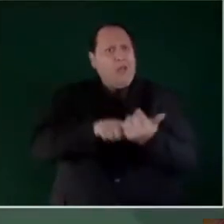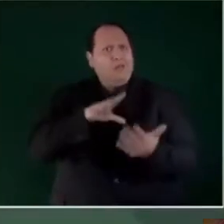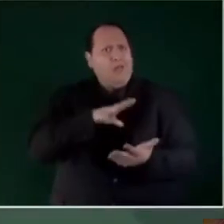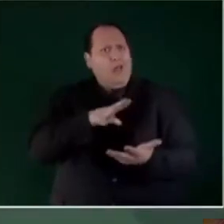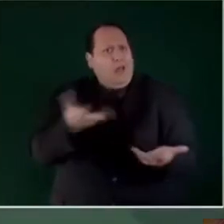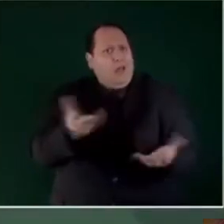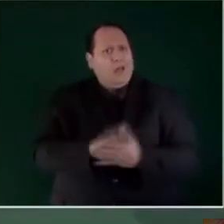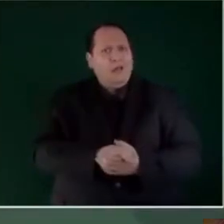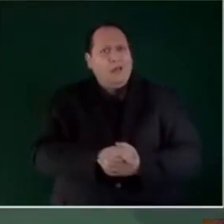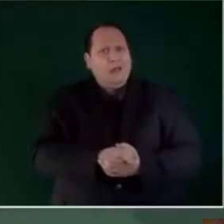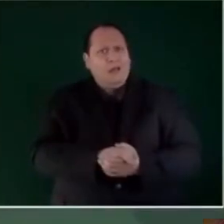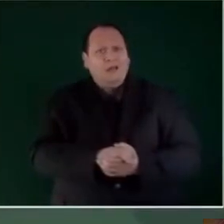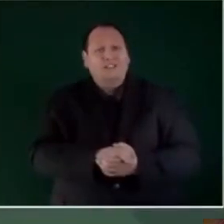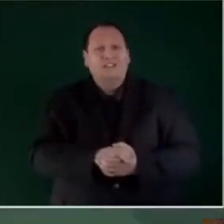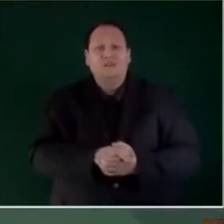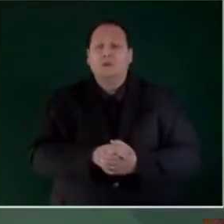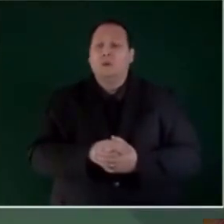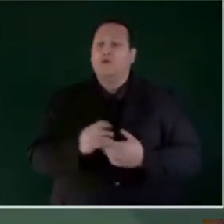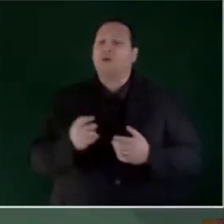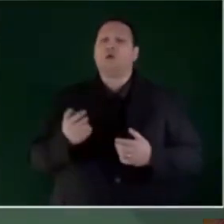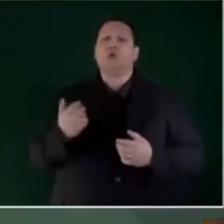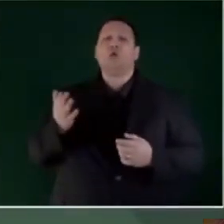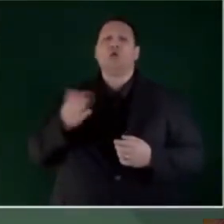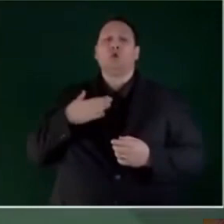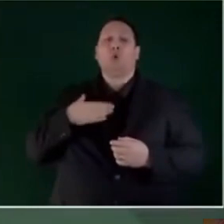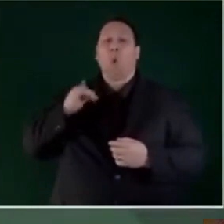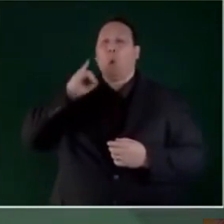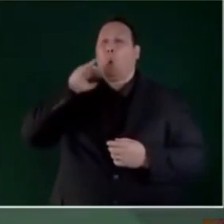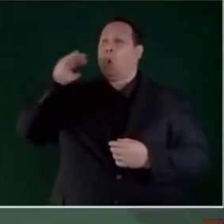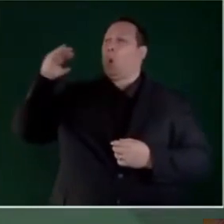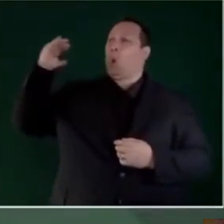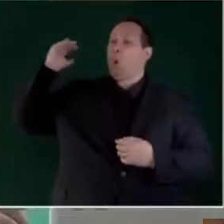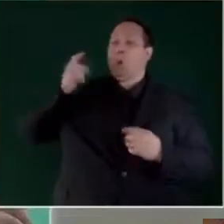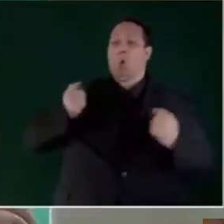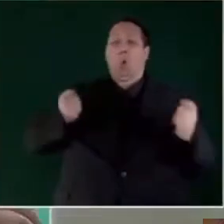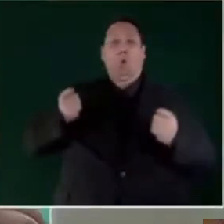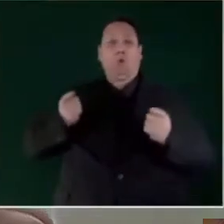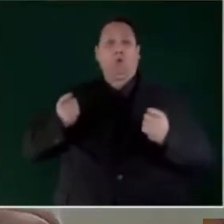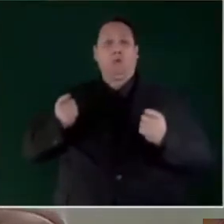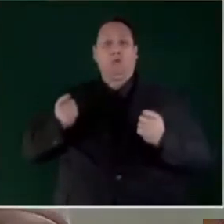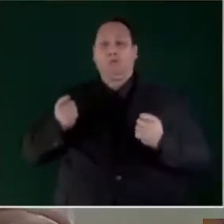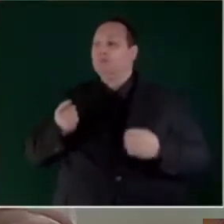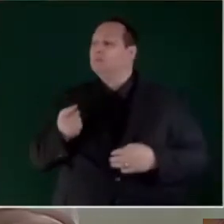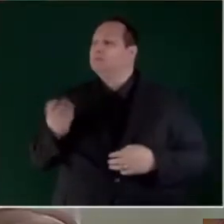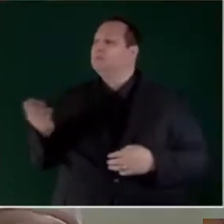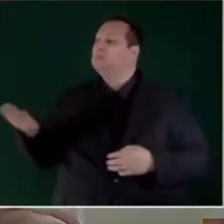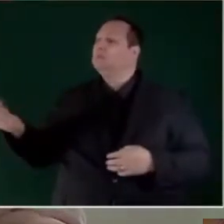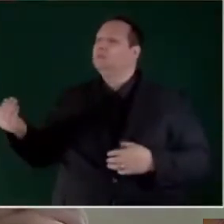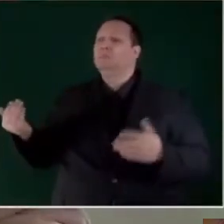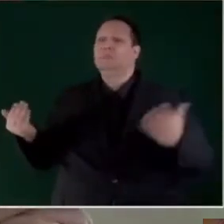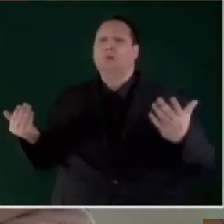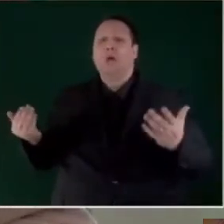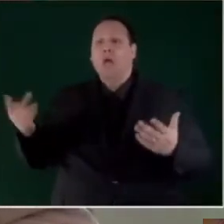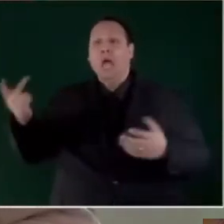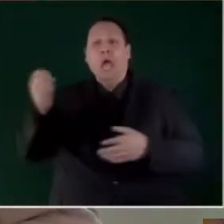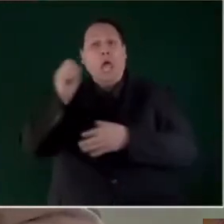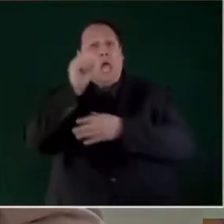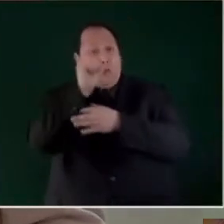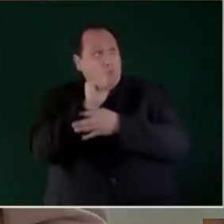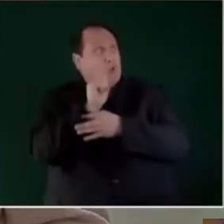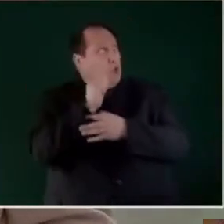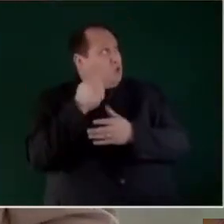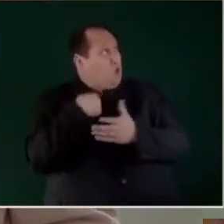Era el hacendado el amo. Hasta para casarse, los peones tenían que